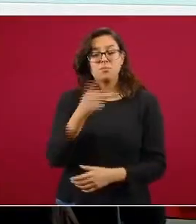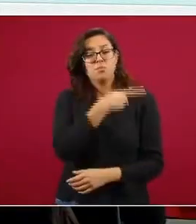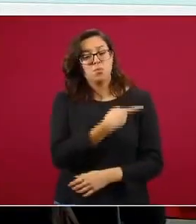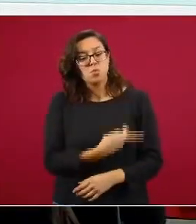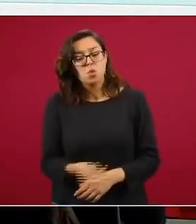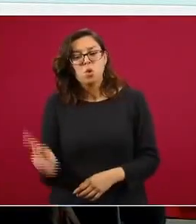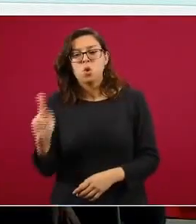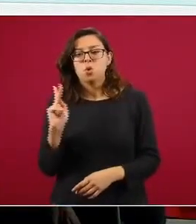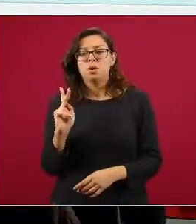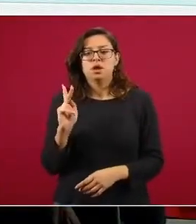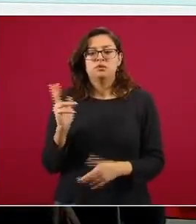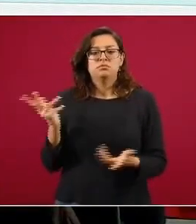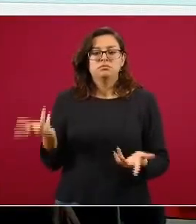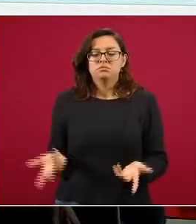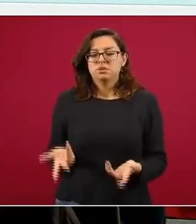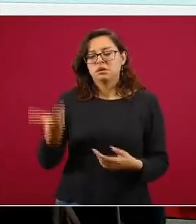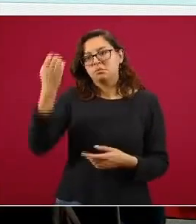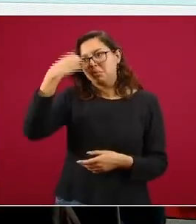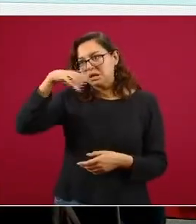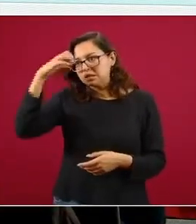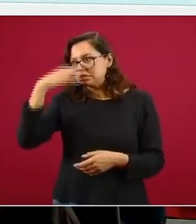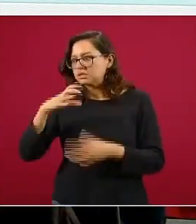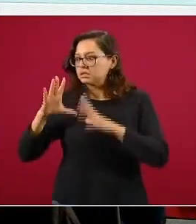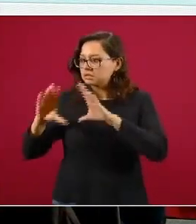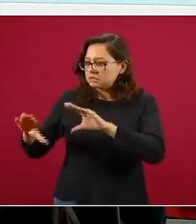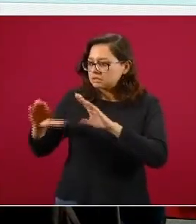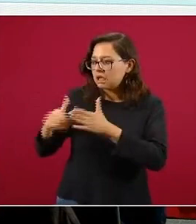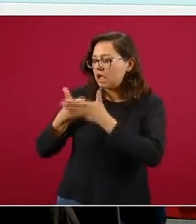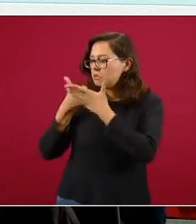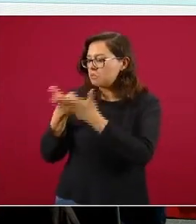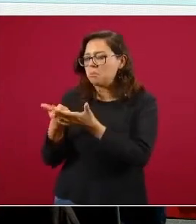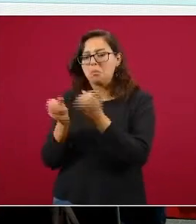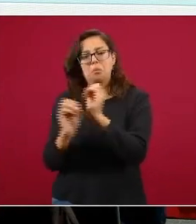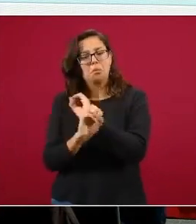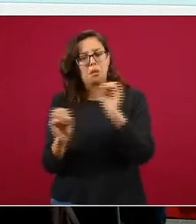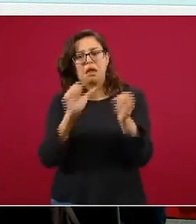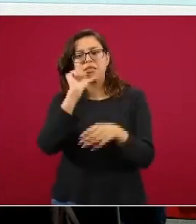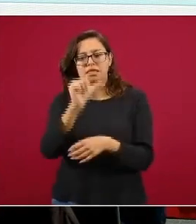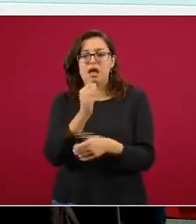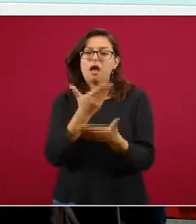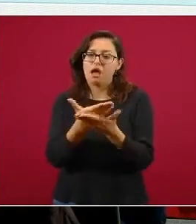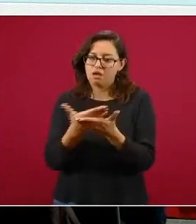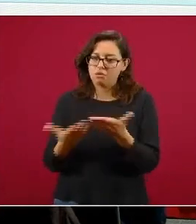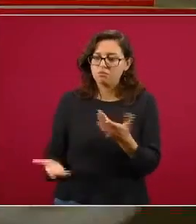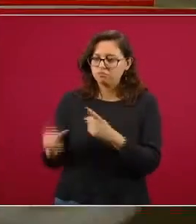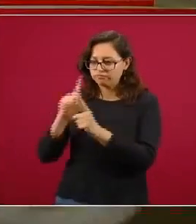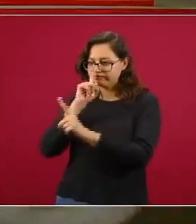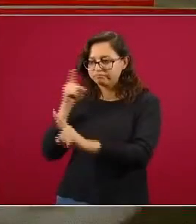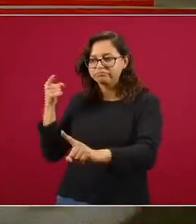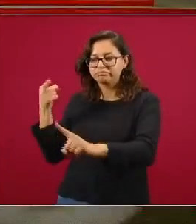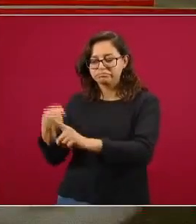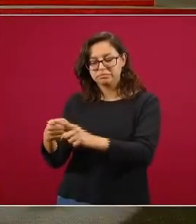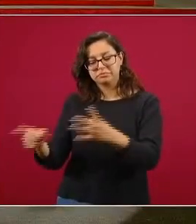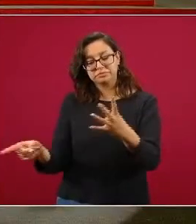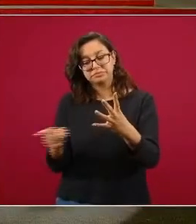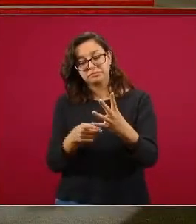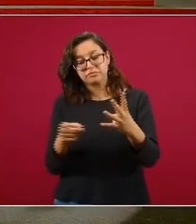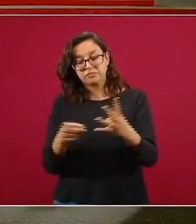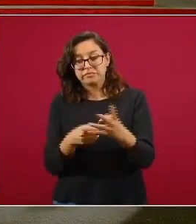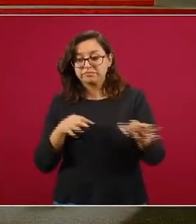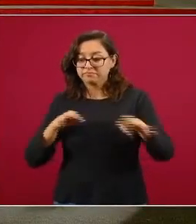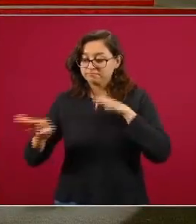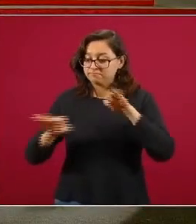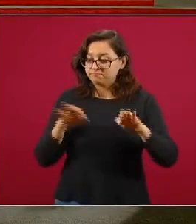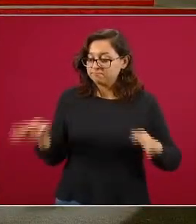que han tenido pocas experiencias o acompañamientos como este. Número 4, el fomento al trabajo digno. Y número 5,